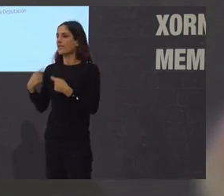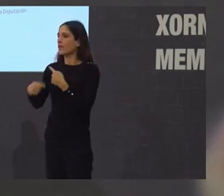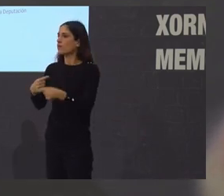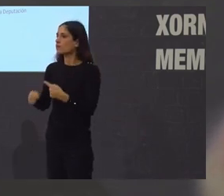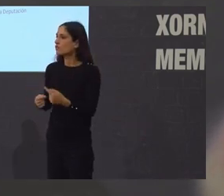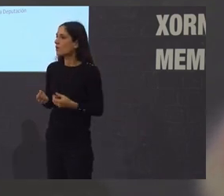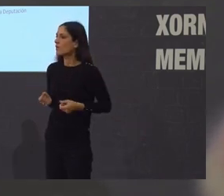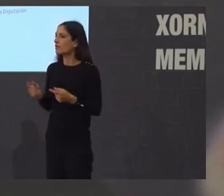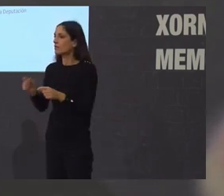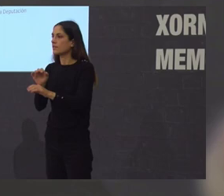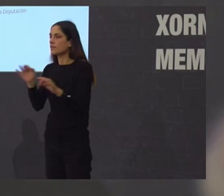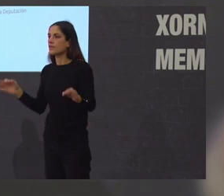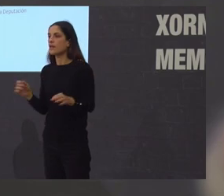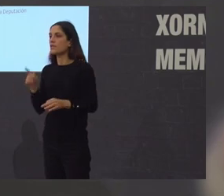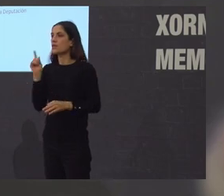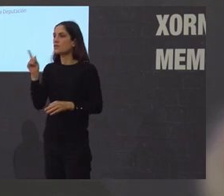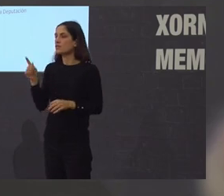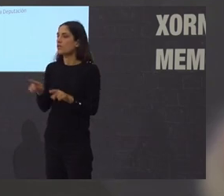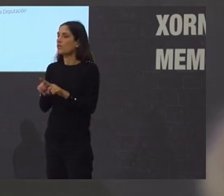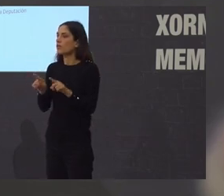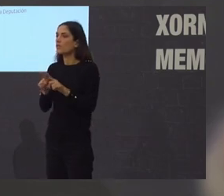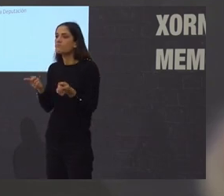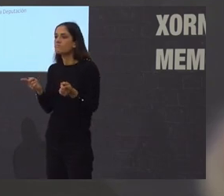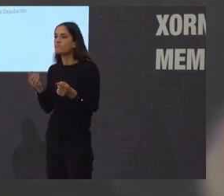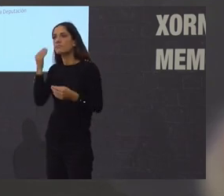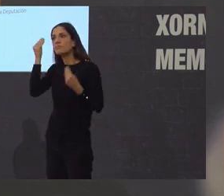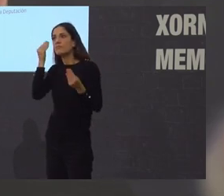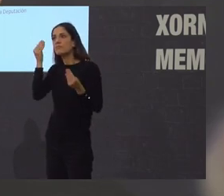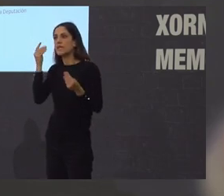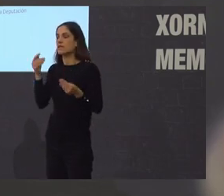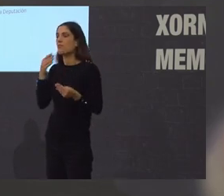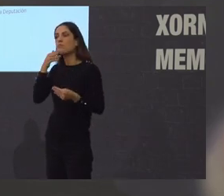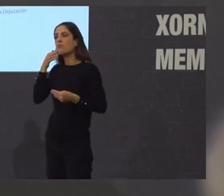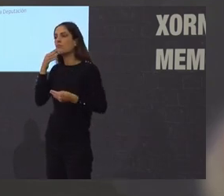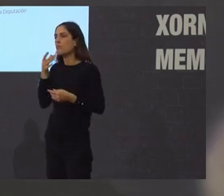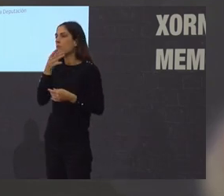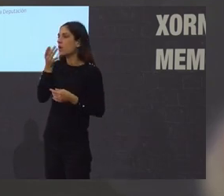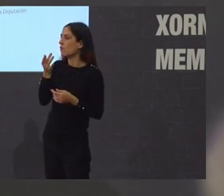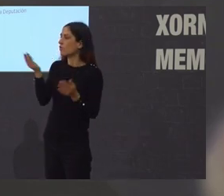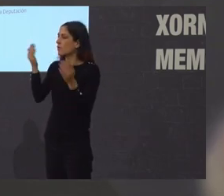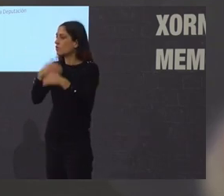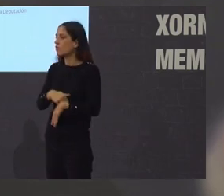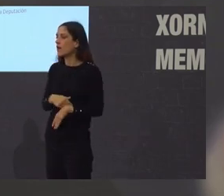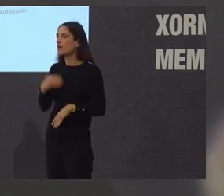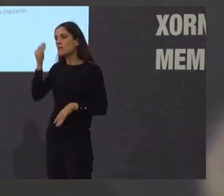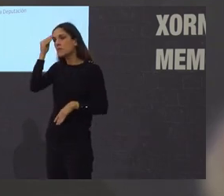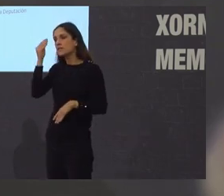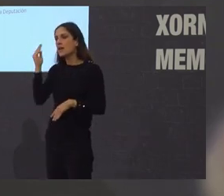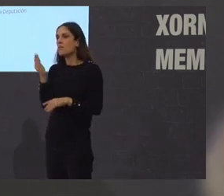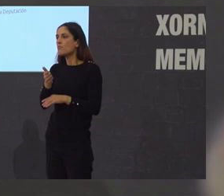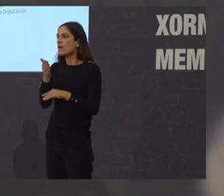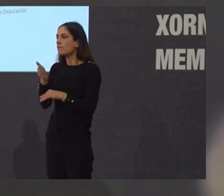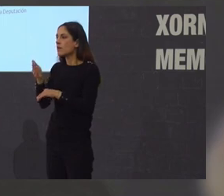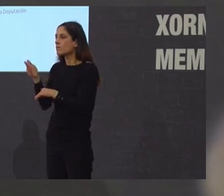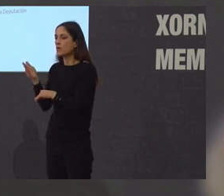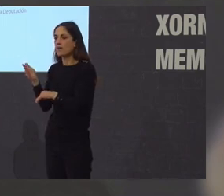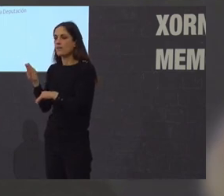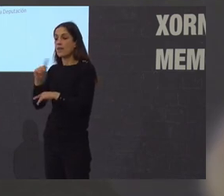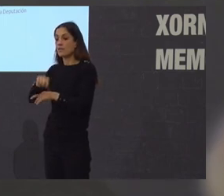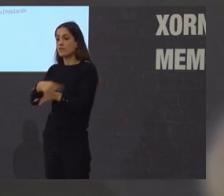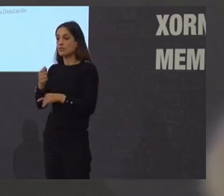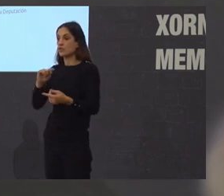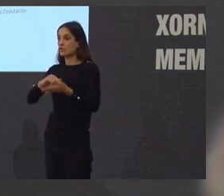legalmente, que no tienen nada de qué avergonzarse y que sobre todo no tienen nada que revertir que ese daño. No solo las familias, sino las empresas.